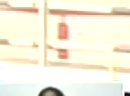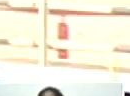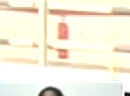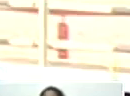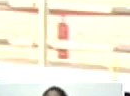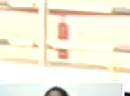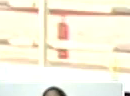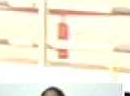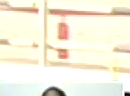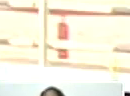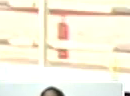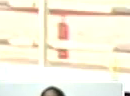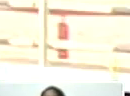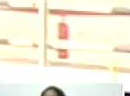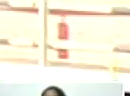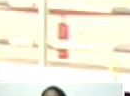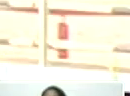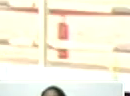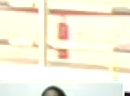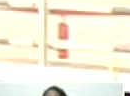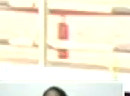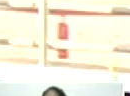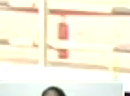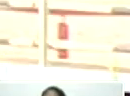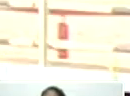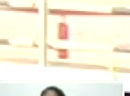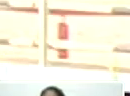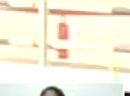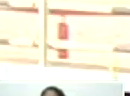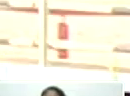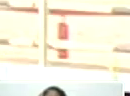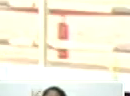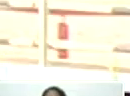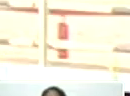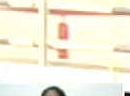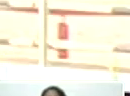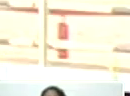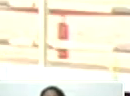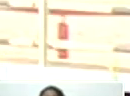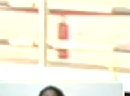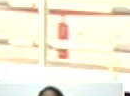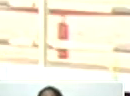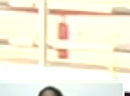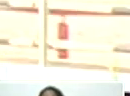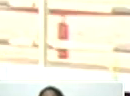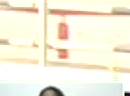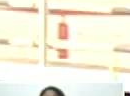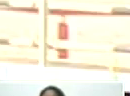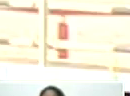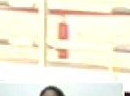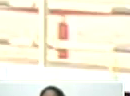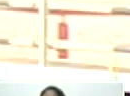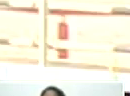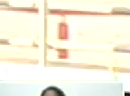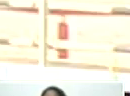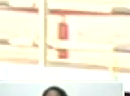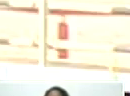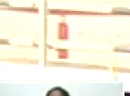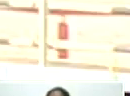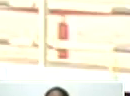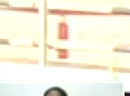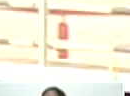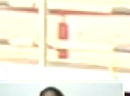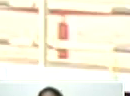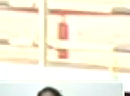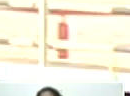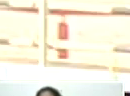balance de los avances, de los logros que ha tenido los CLAP desde el punto de vista cuantitativo,